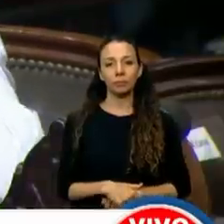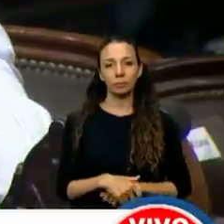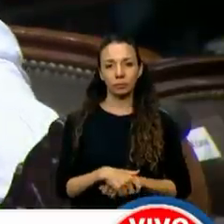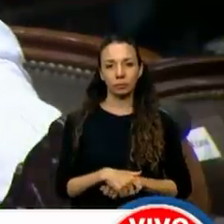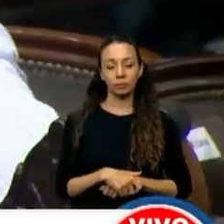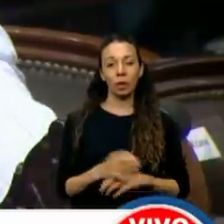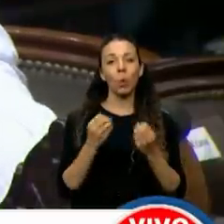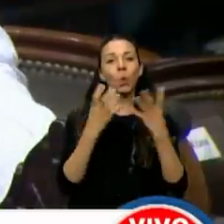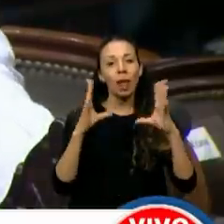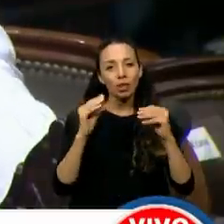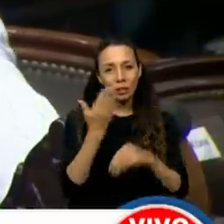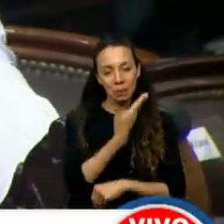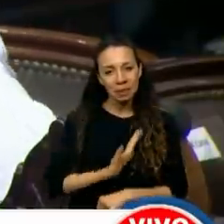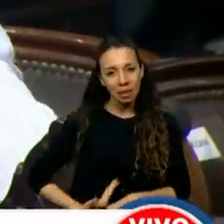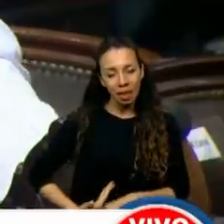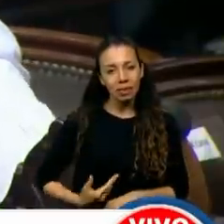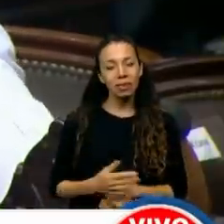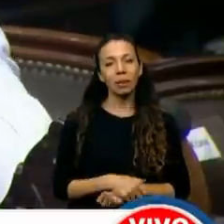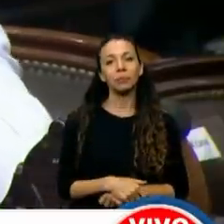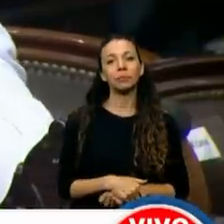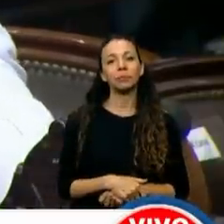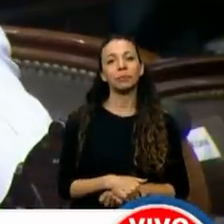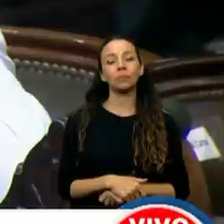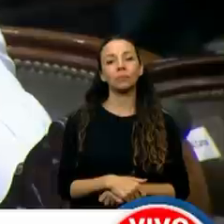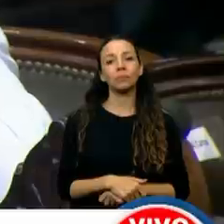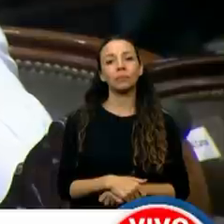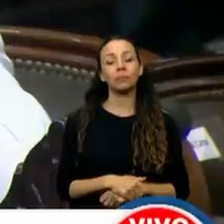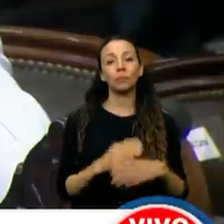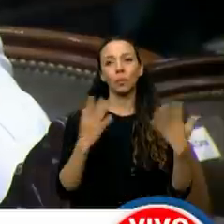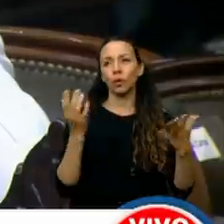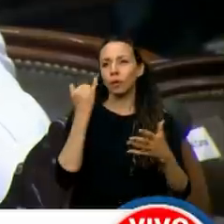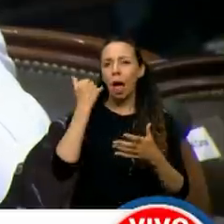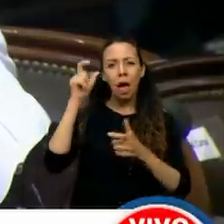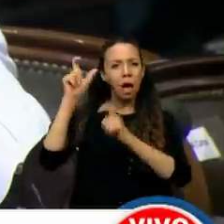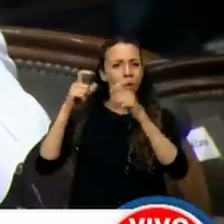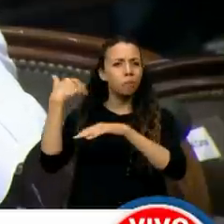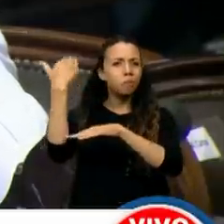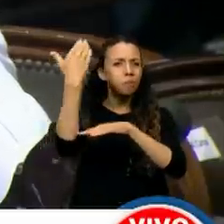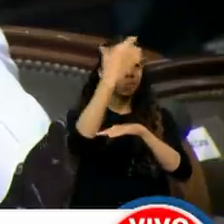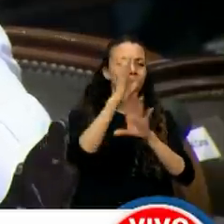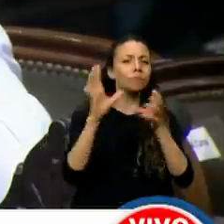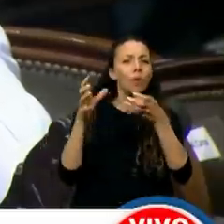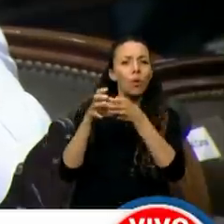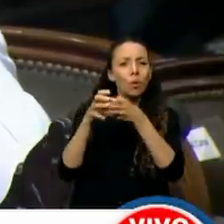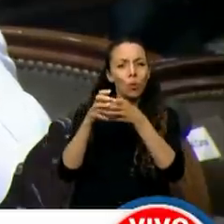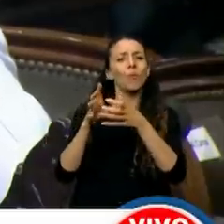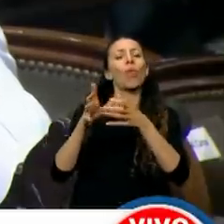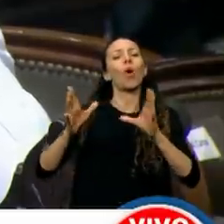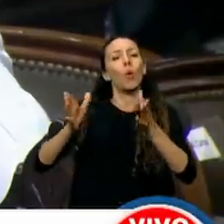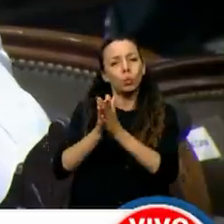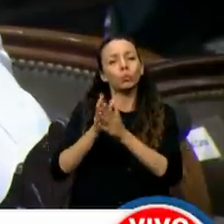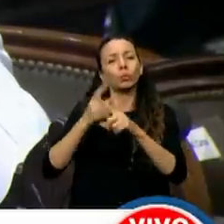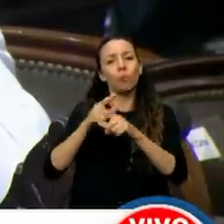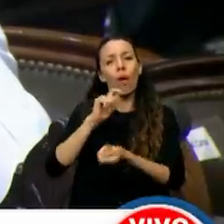buenas noches señor presidente bueno ya los exponentes del bloque del interbloque juntos por el cambio